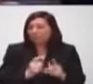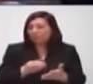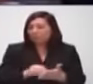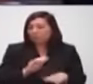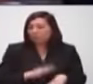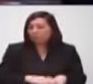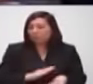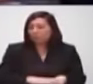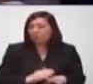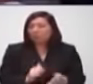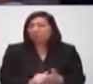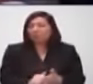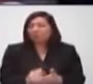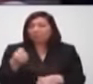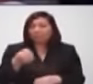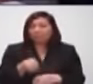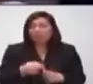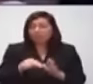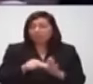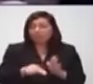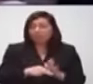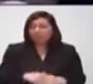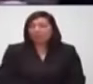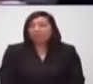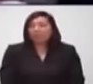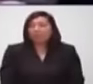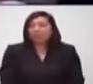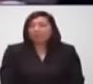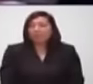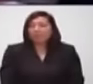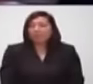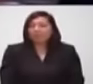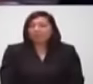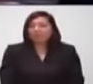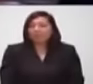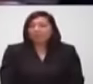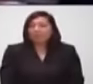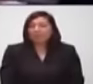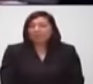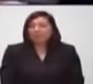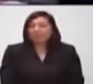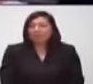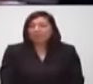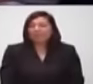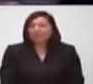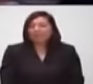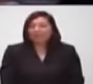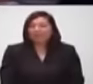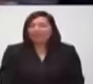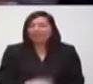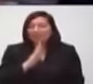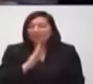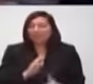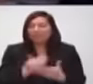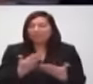al respecto a la transgresión de aquella norma, ¿no? Y por último, quería hacerle un comentario,